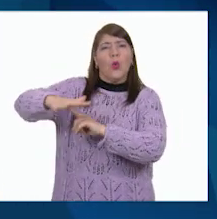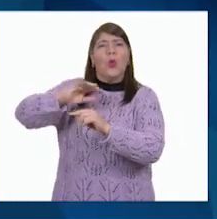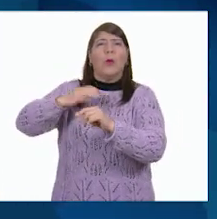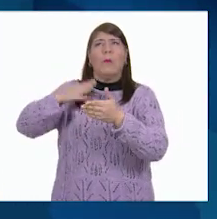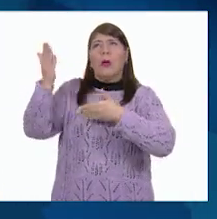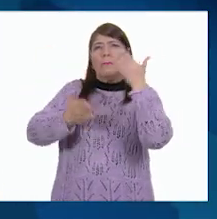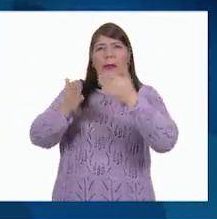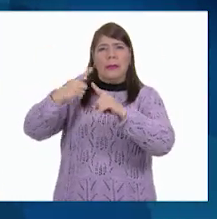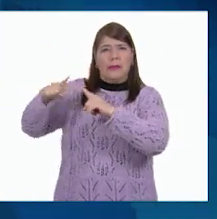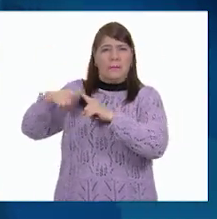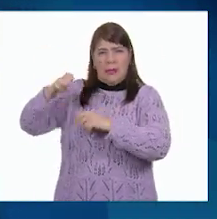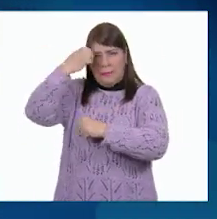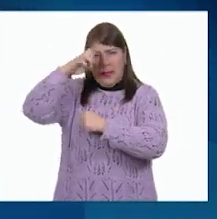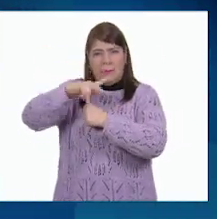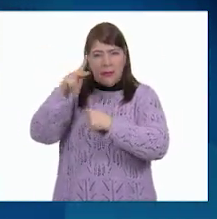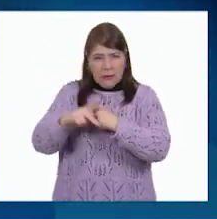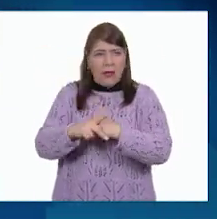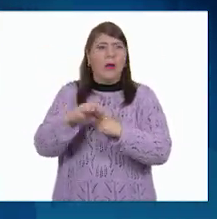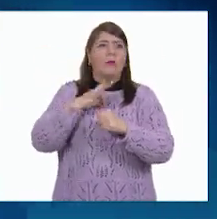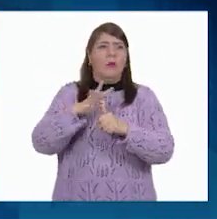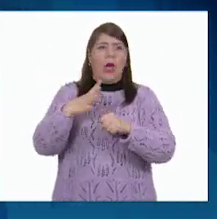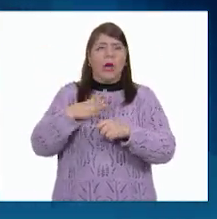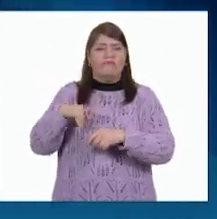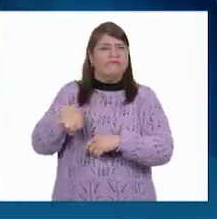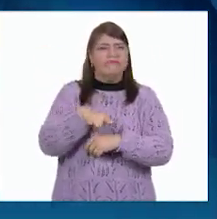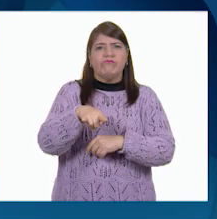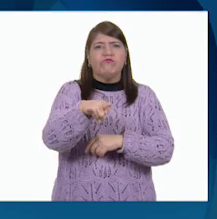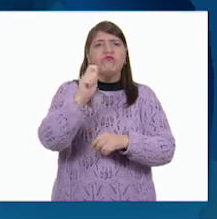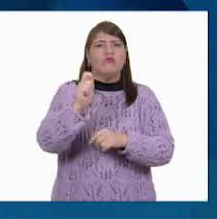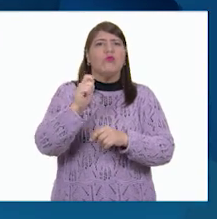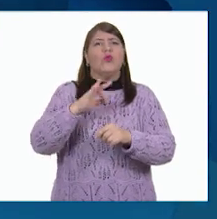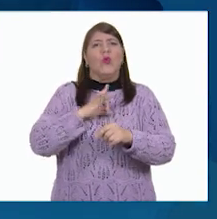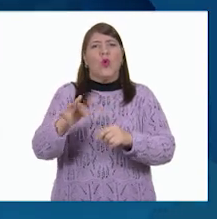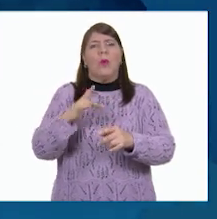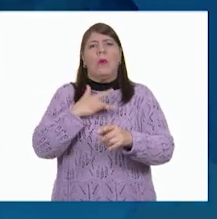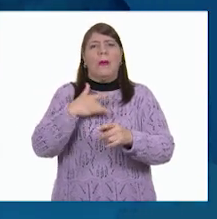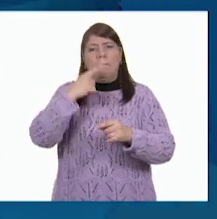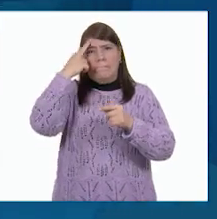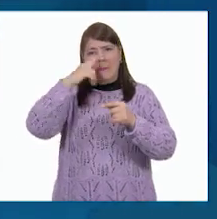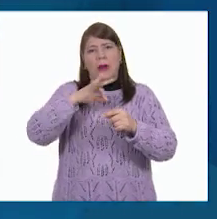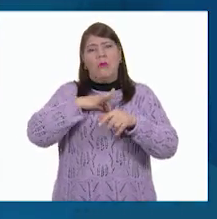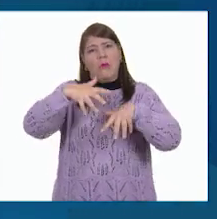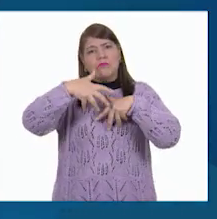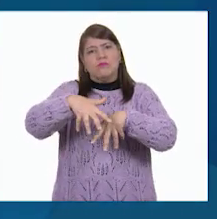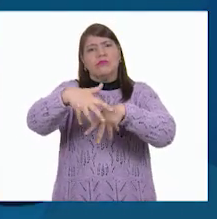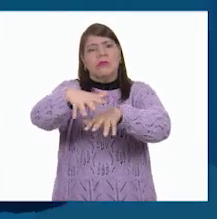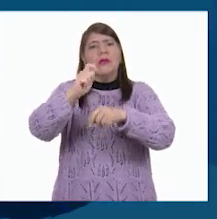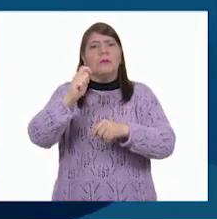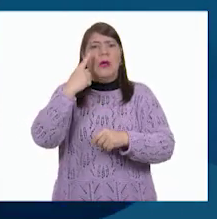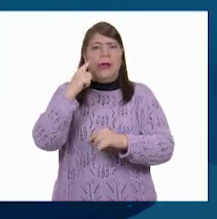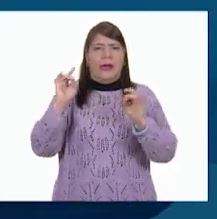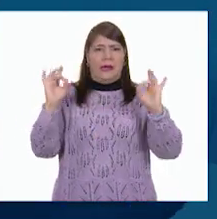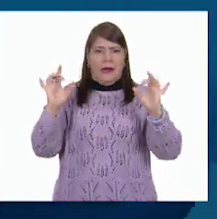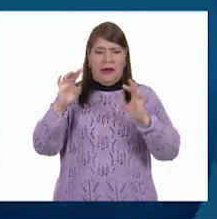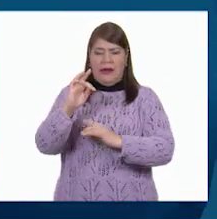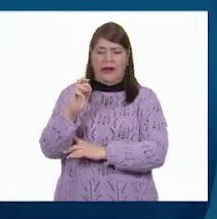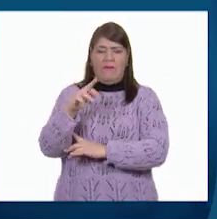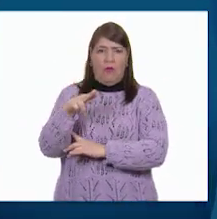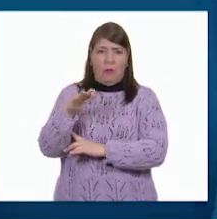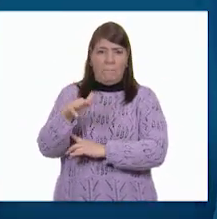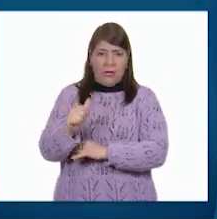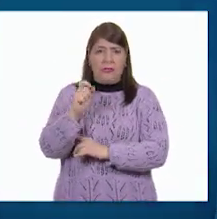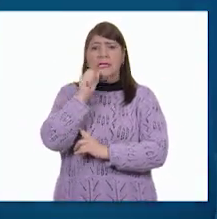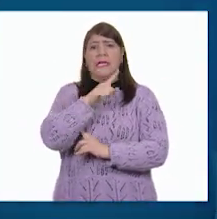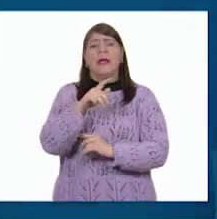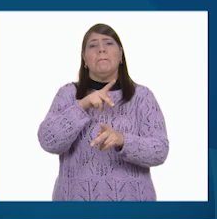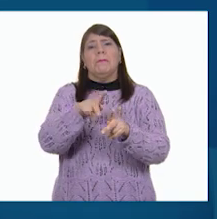realizaron sus propios carros alegóricos para desfilar a lo largo del Paseo de la Reforma hasta la Plaza Mayor. Los